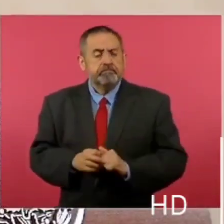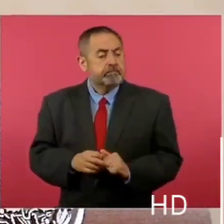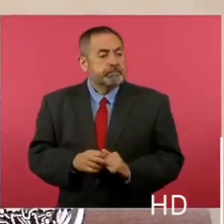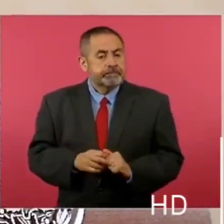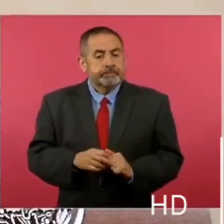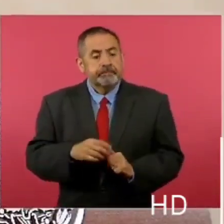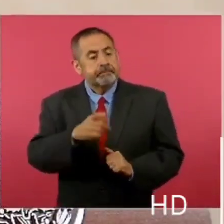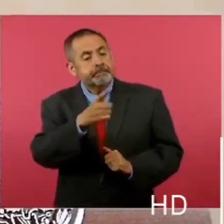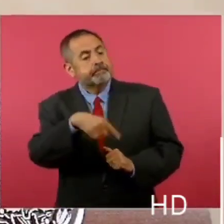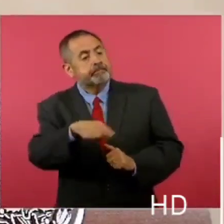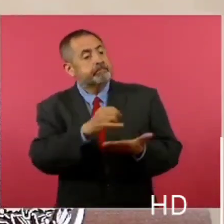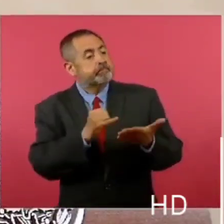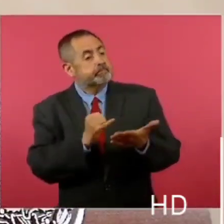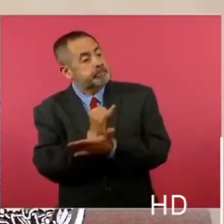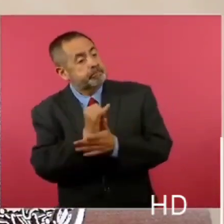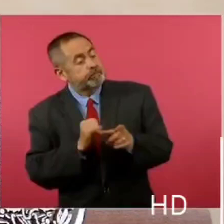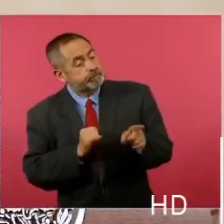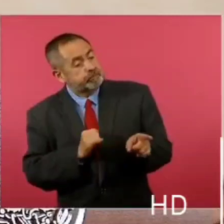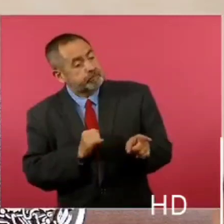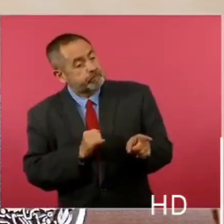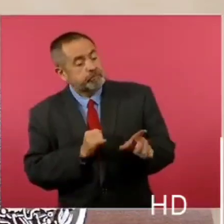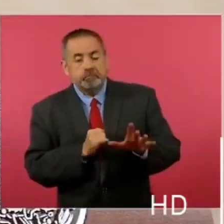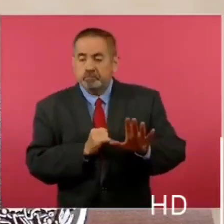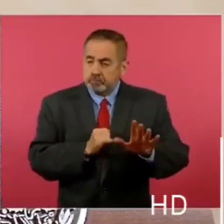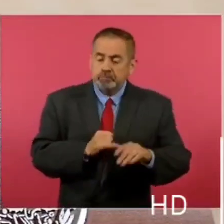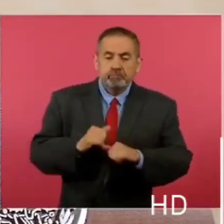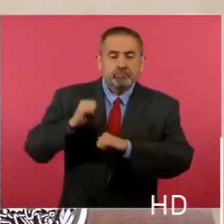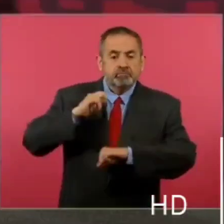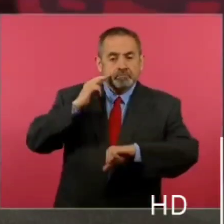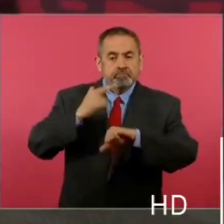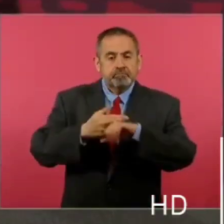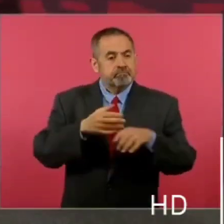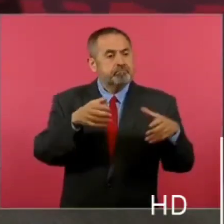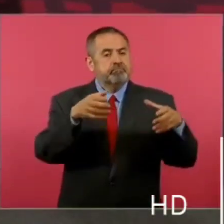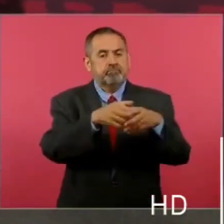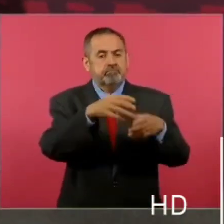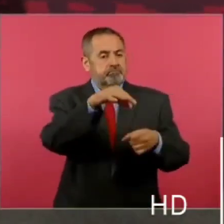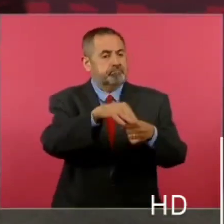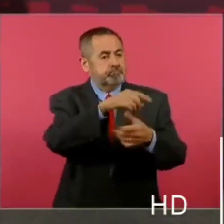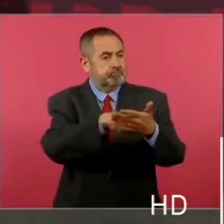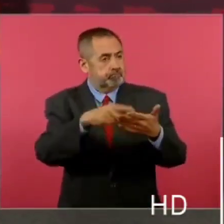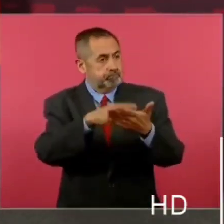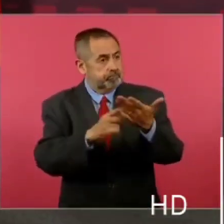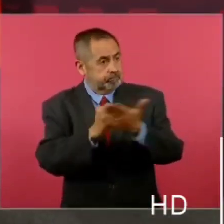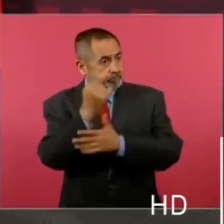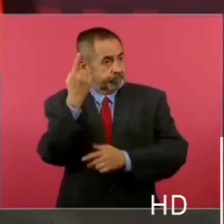decisiones, en este caso, de los organismos electorales.